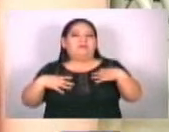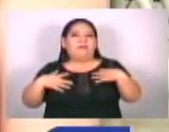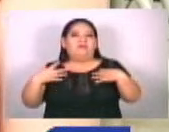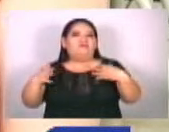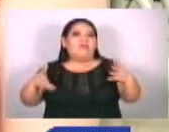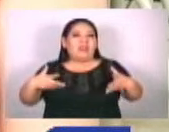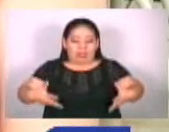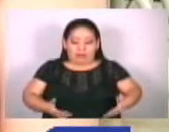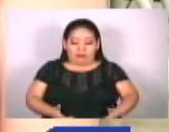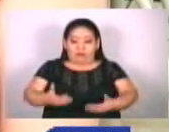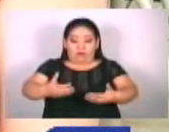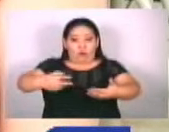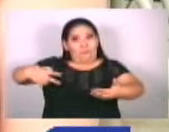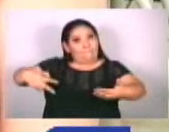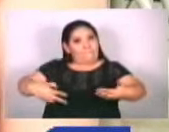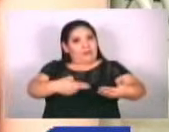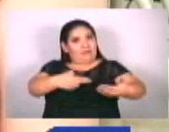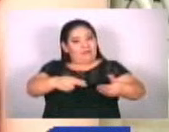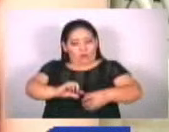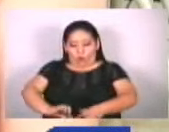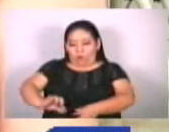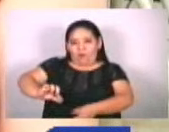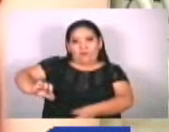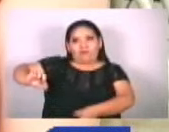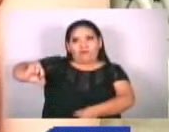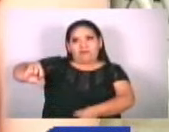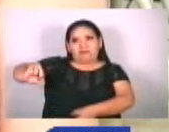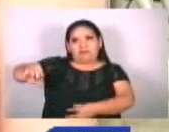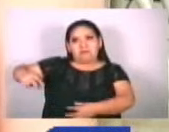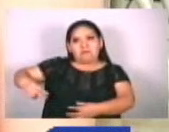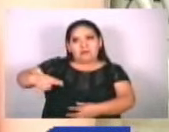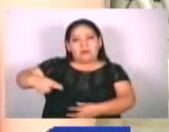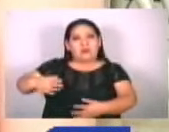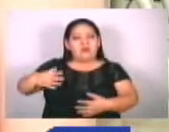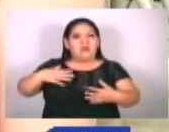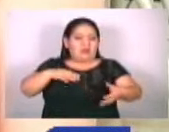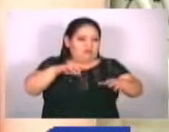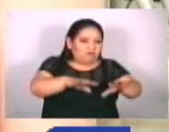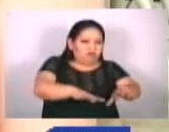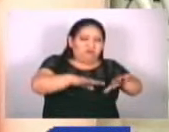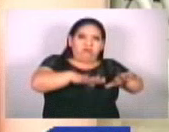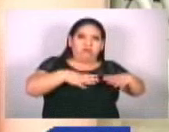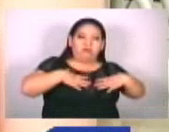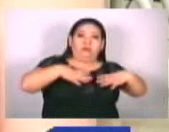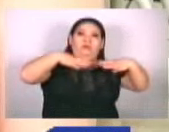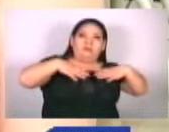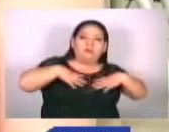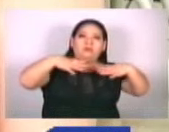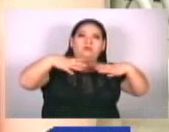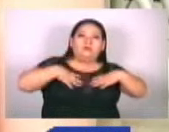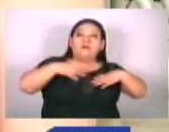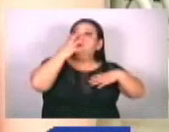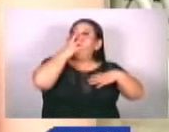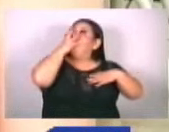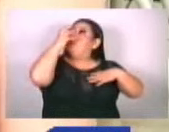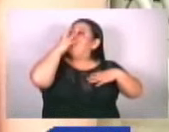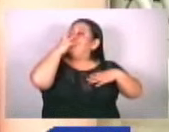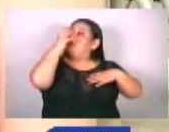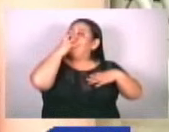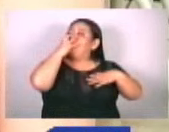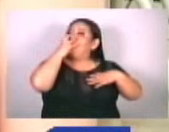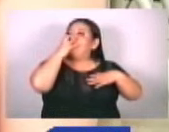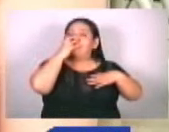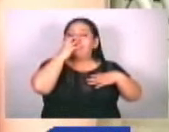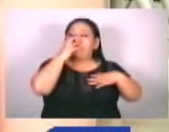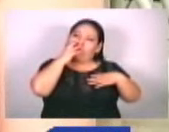cortaron el cordoncito y le trataron de dar reanimación. Empezó a agarrar el oxígeno, pero ya después ya no